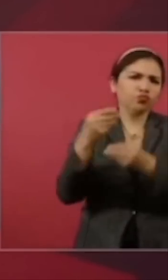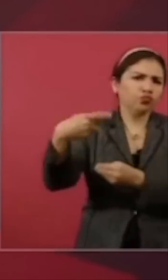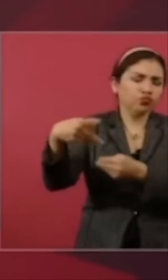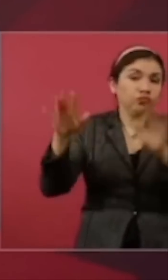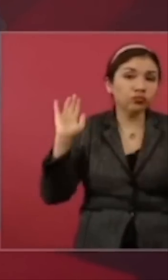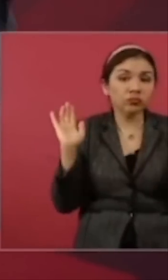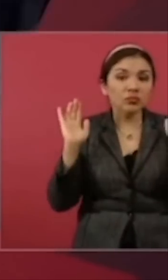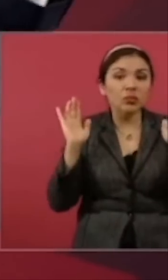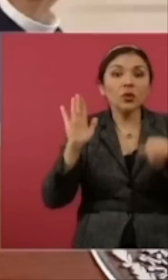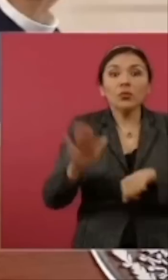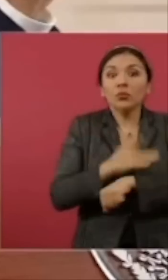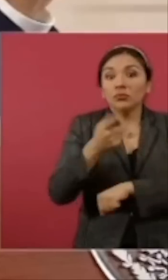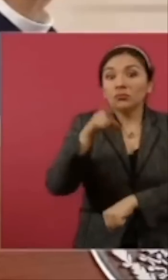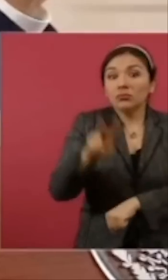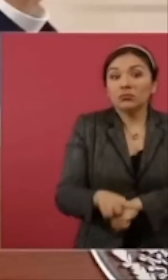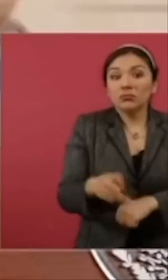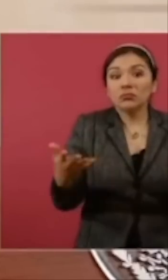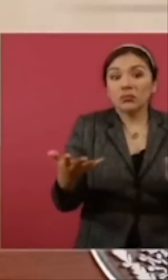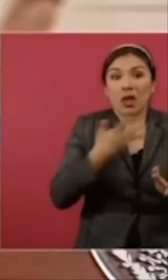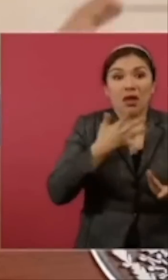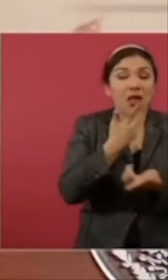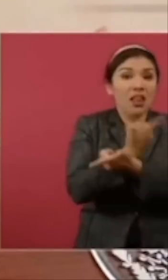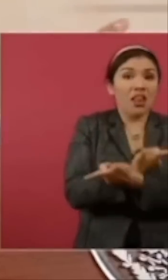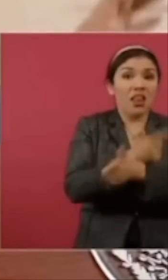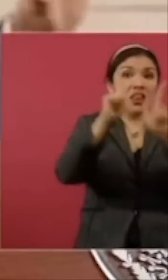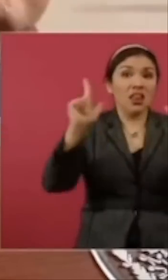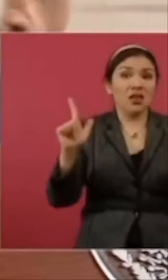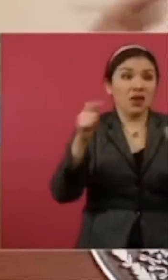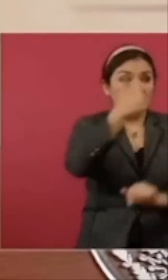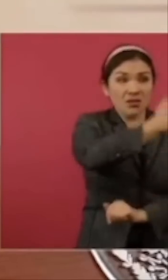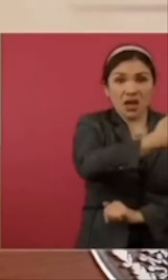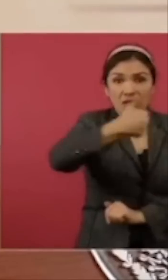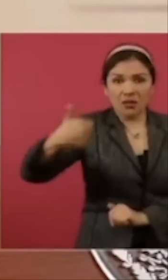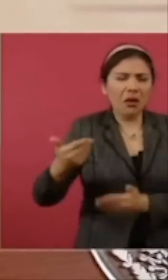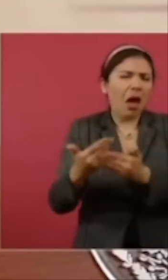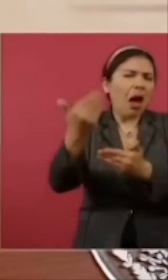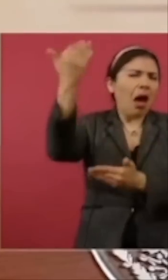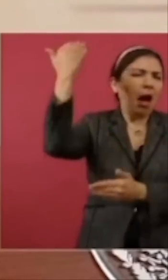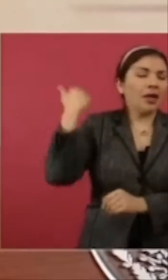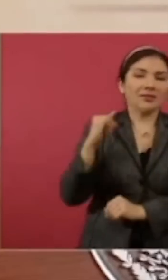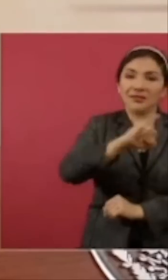porque hay libertades como nunca.